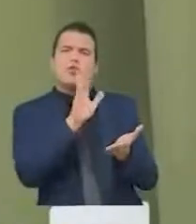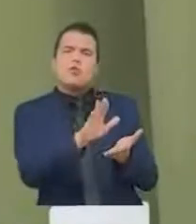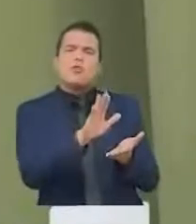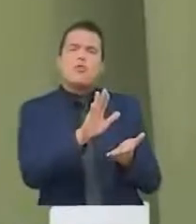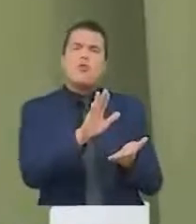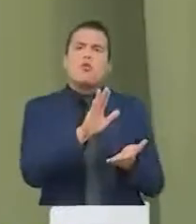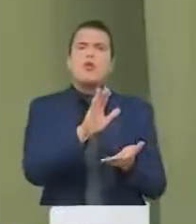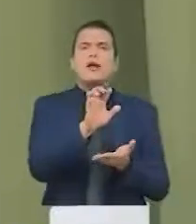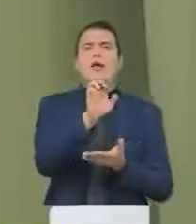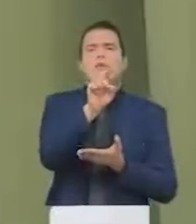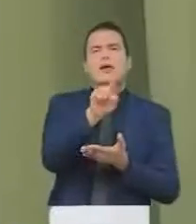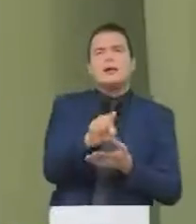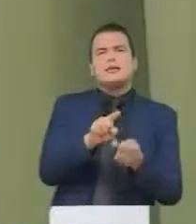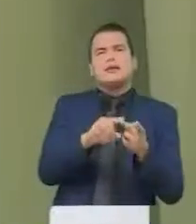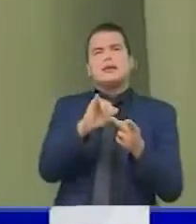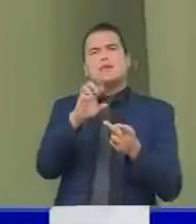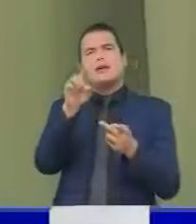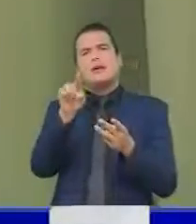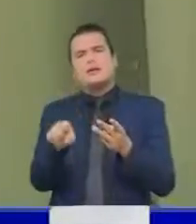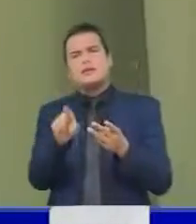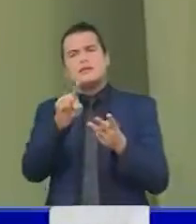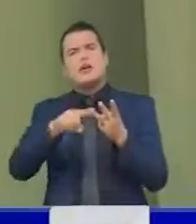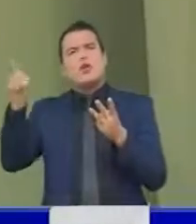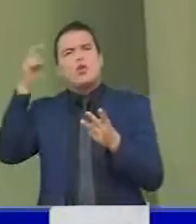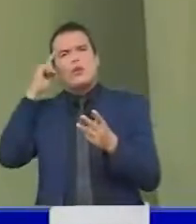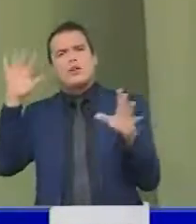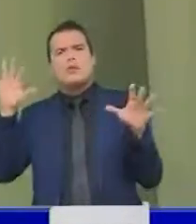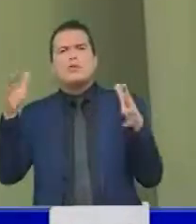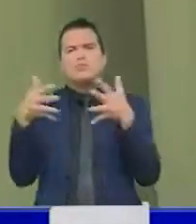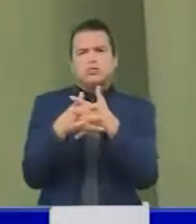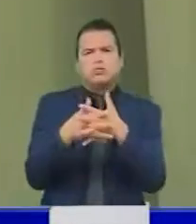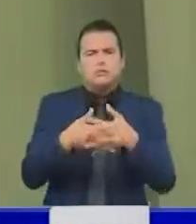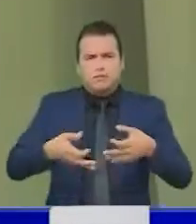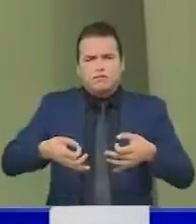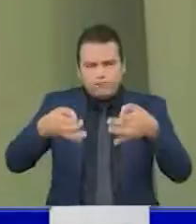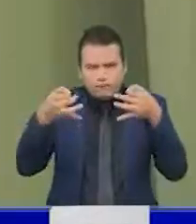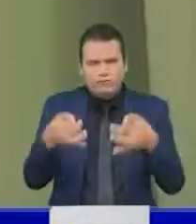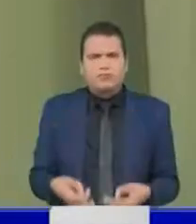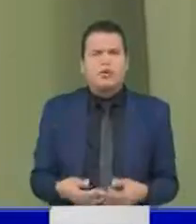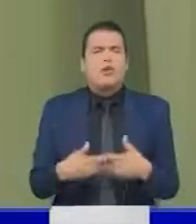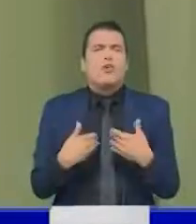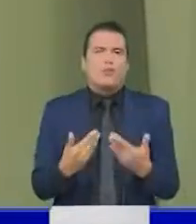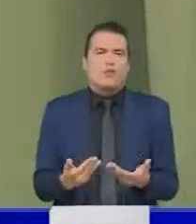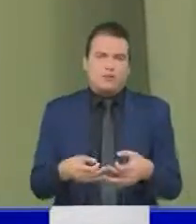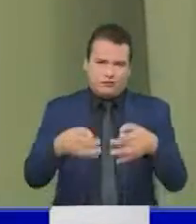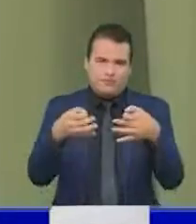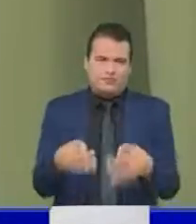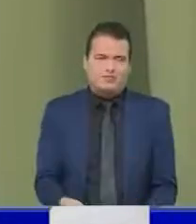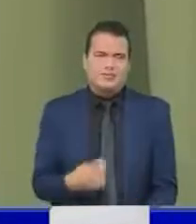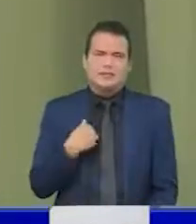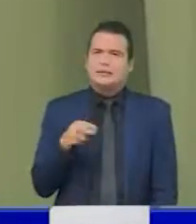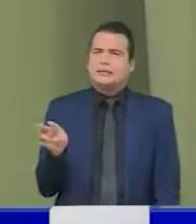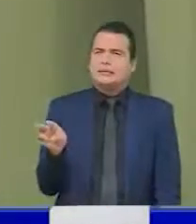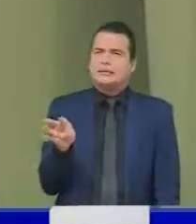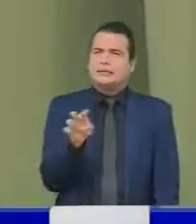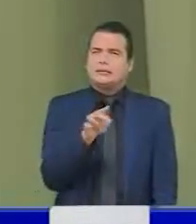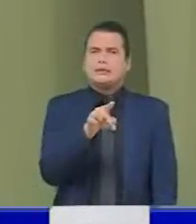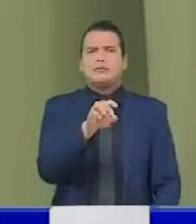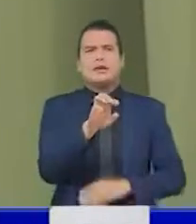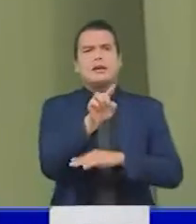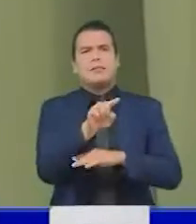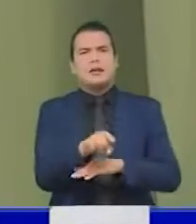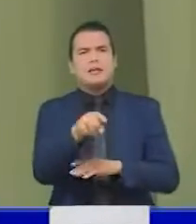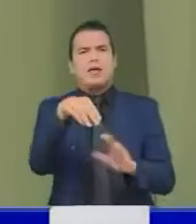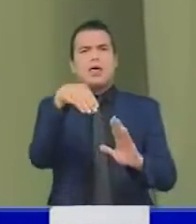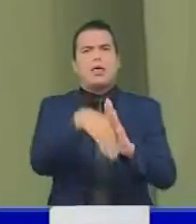el servicio la dps la ips y el estado como sea todo es el mira es que la 1 tristeza ver cómo tantas